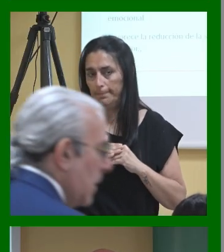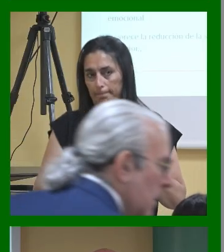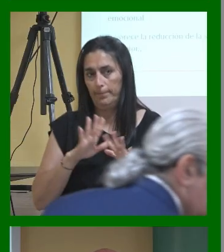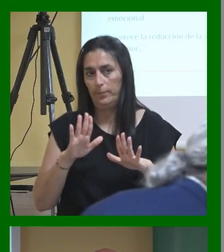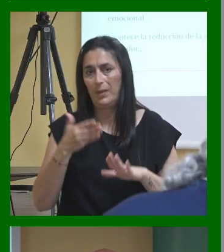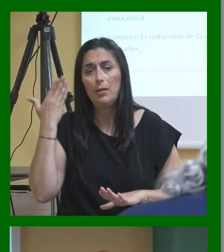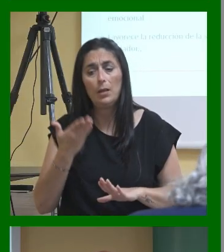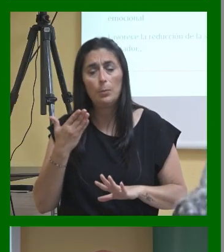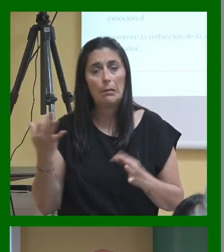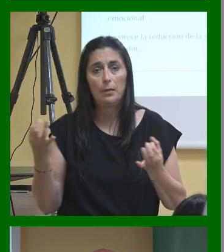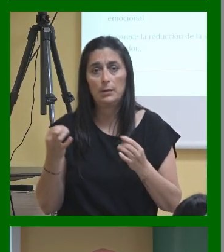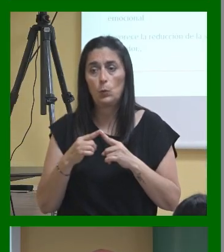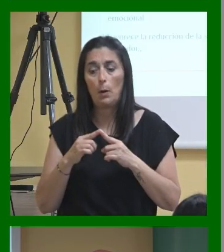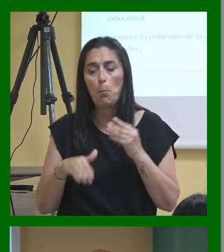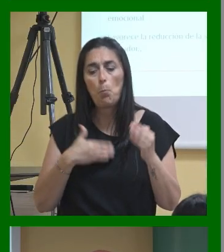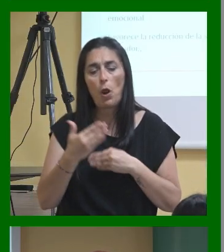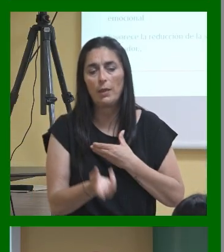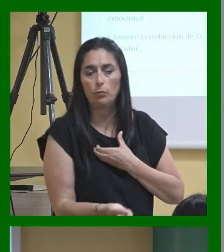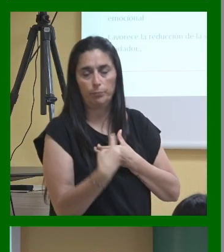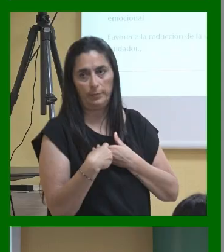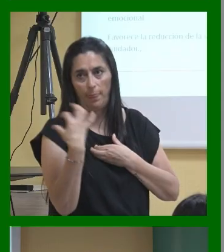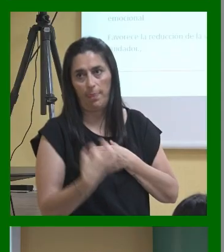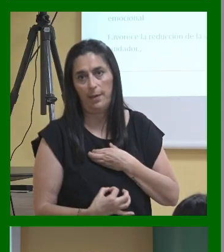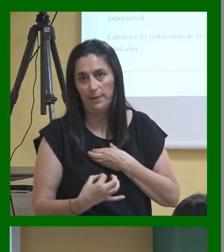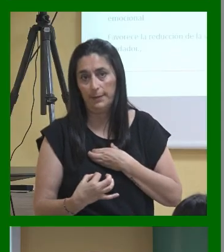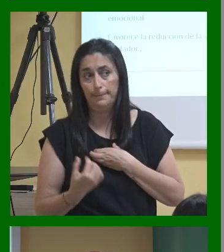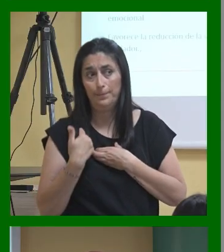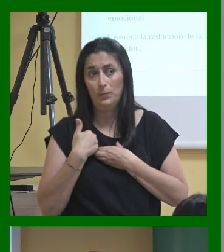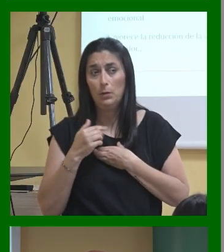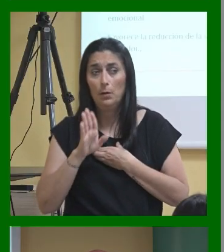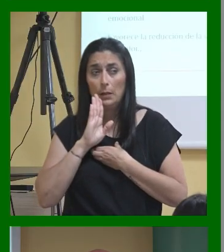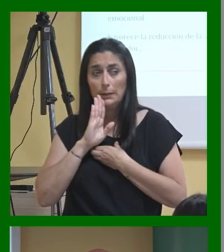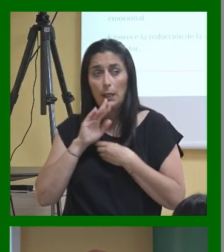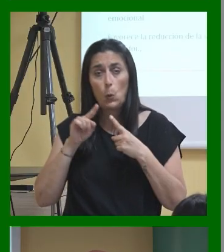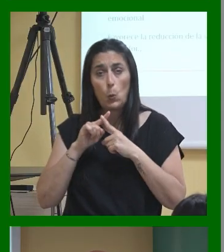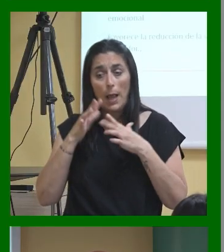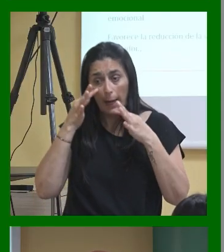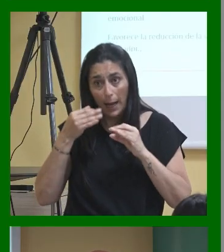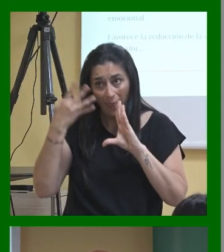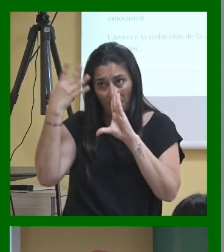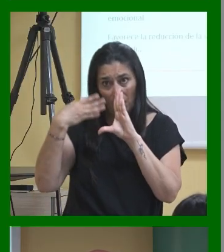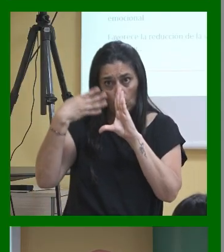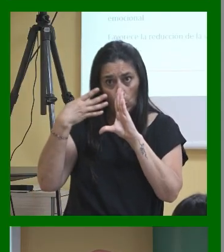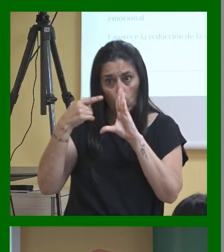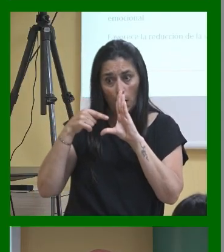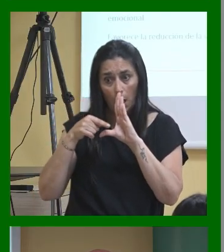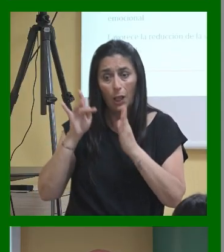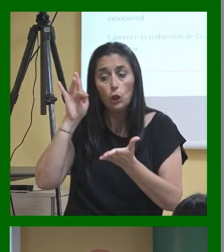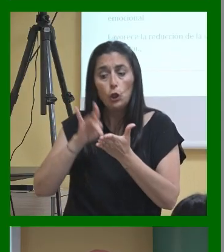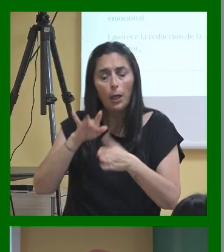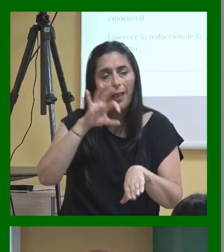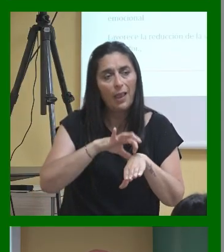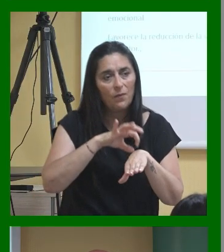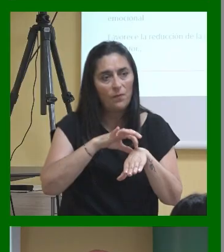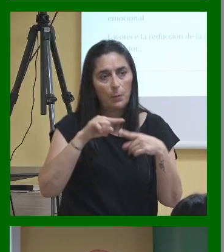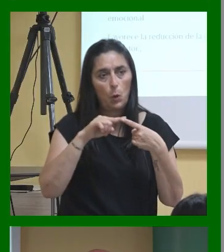Es fundamental que estén dentro del proceso. Lo que os he enseñado del realidad virtual lo han hecho pacientes que tienen distrofia y pacientes